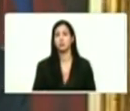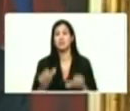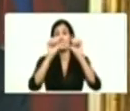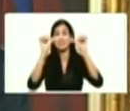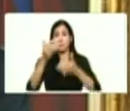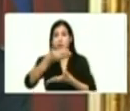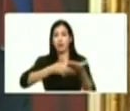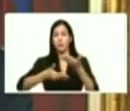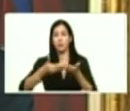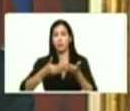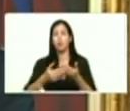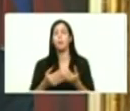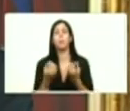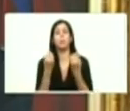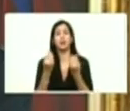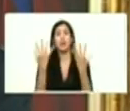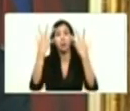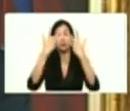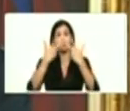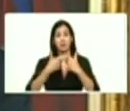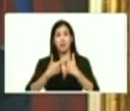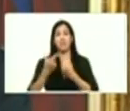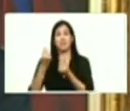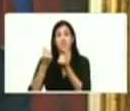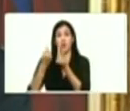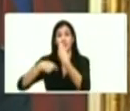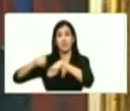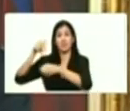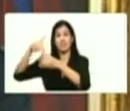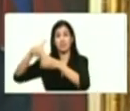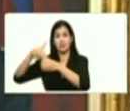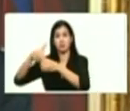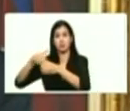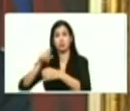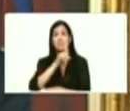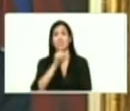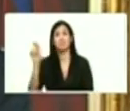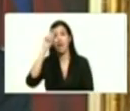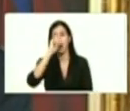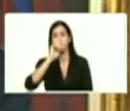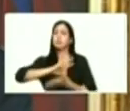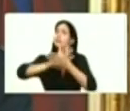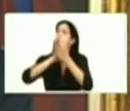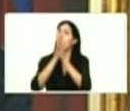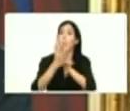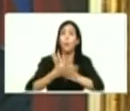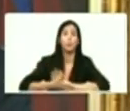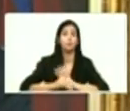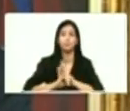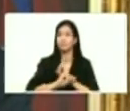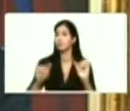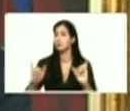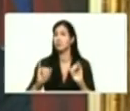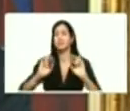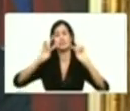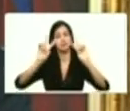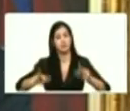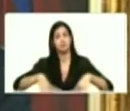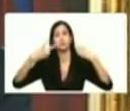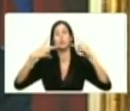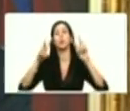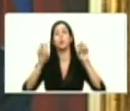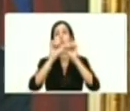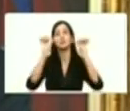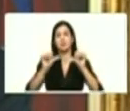para administrar esa riqueza petrolera de 100 años se acabó y debe surgir el nuevo